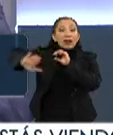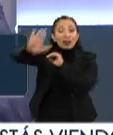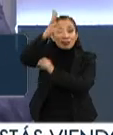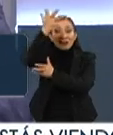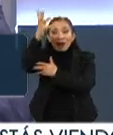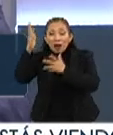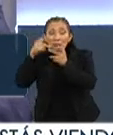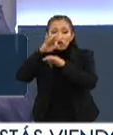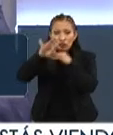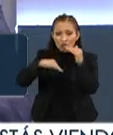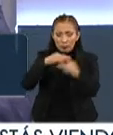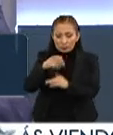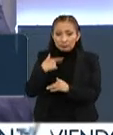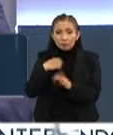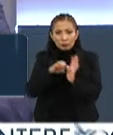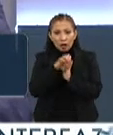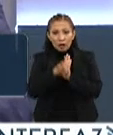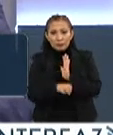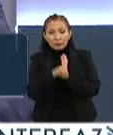es el caso de